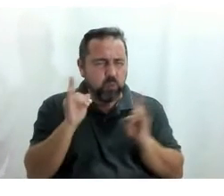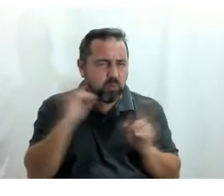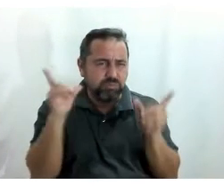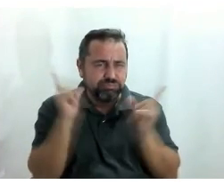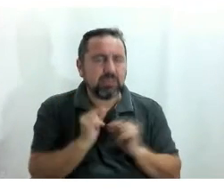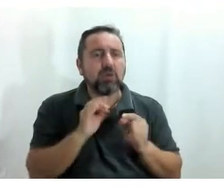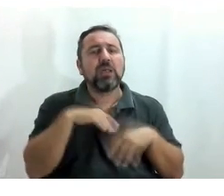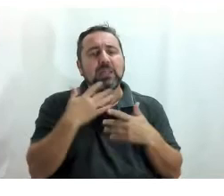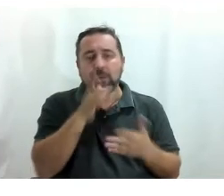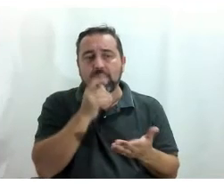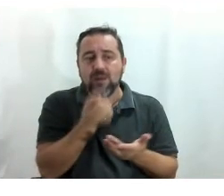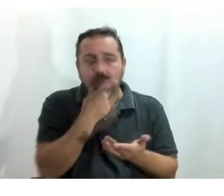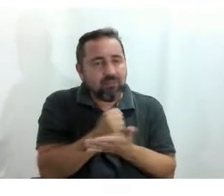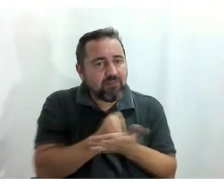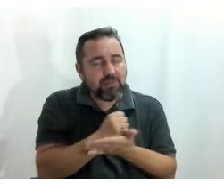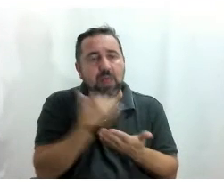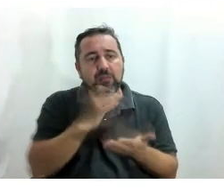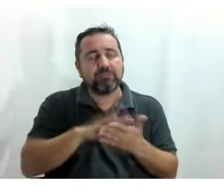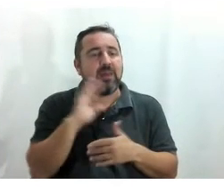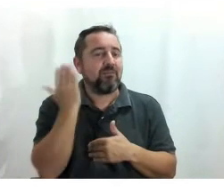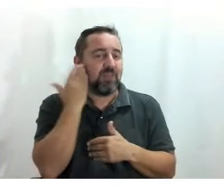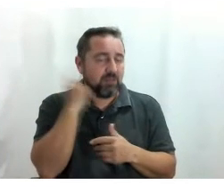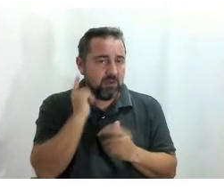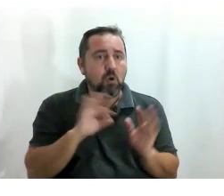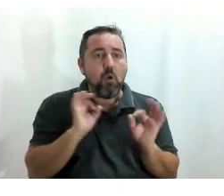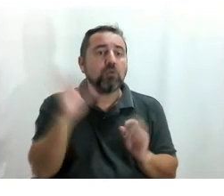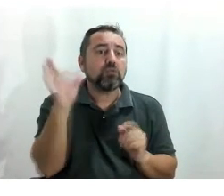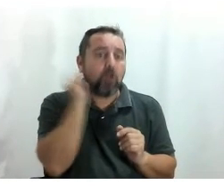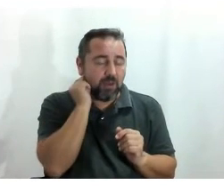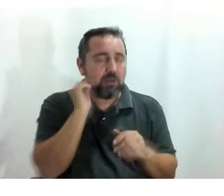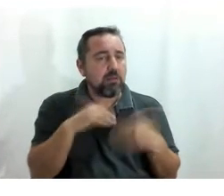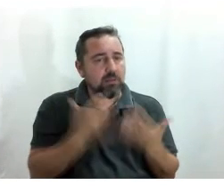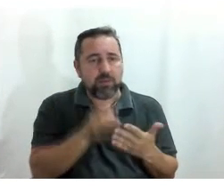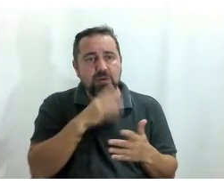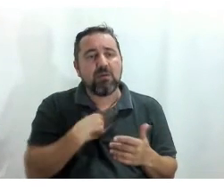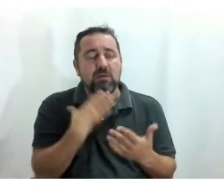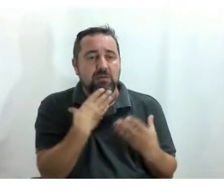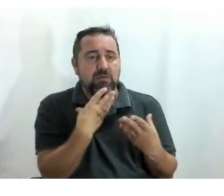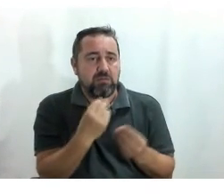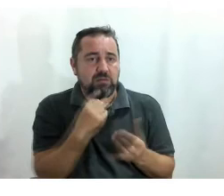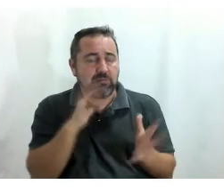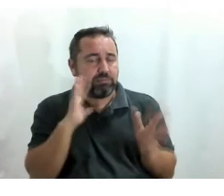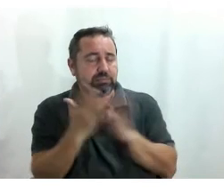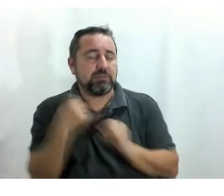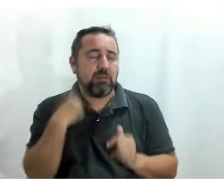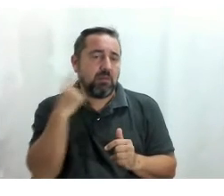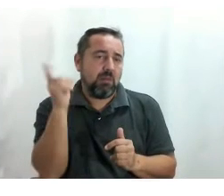ingesta de algunos fármacos ototóxicos o incluso la sordera asociada al envejecimiento o presbiacusia.